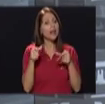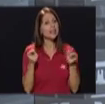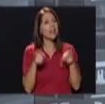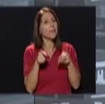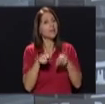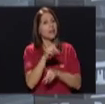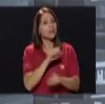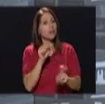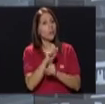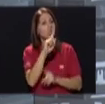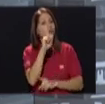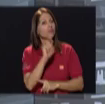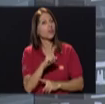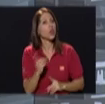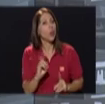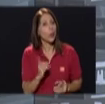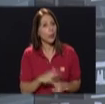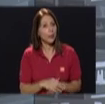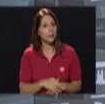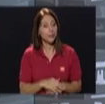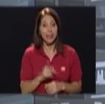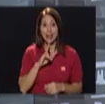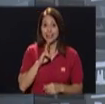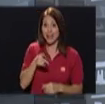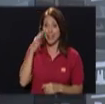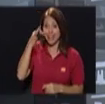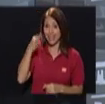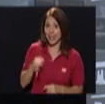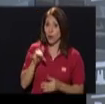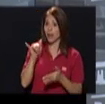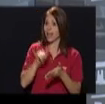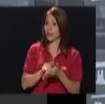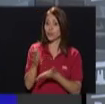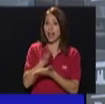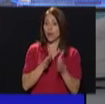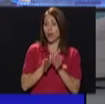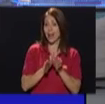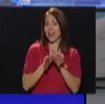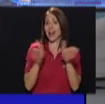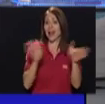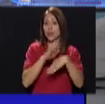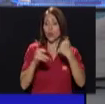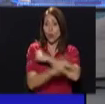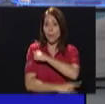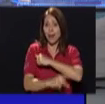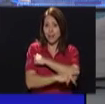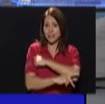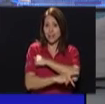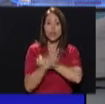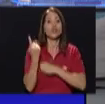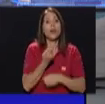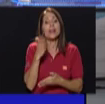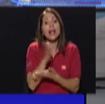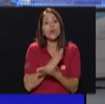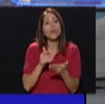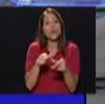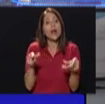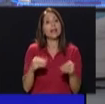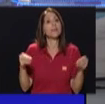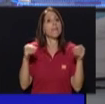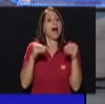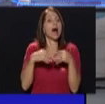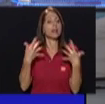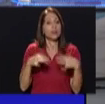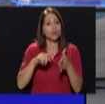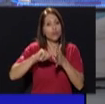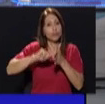donde se está presentando esta situación? Bueno, en realidad creo que es una cuestión generalizada en todo el país, solo que hay focos como más importantes. En